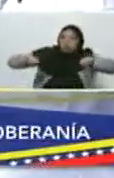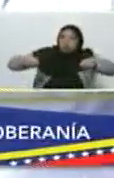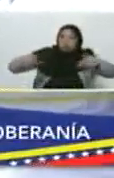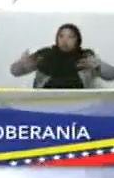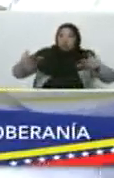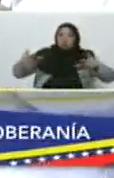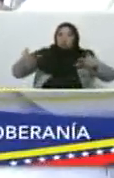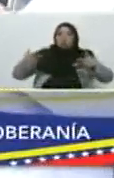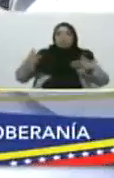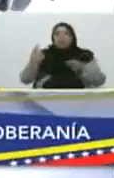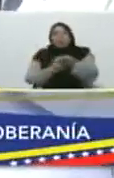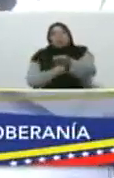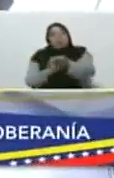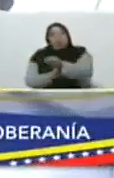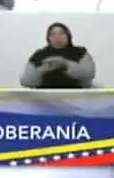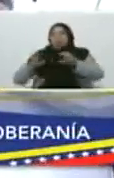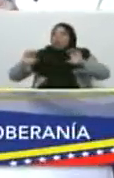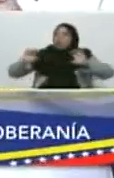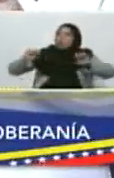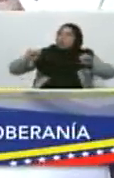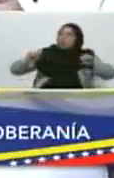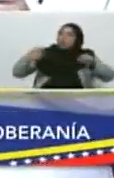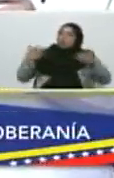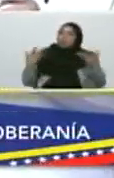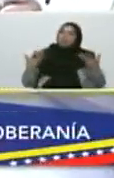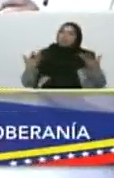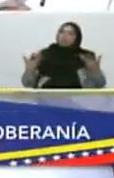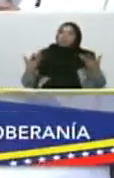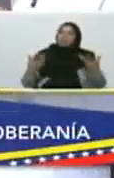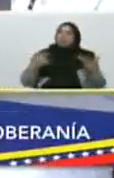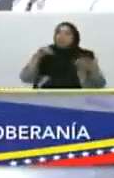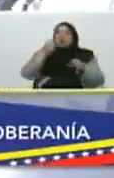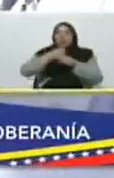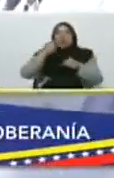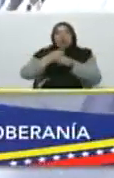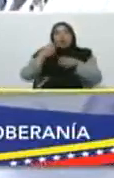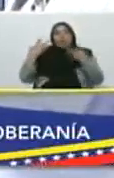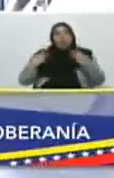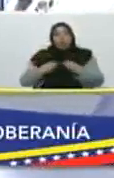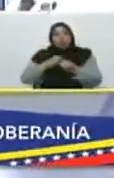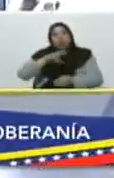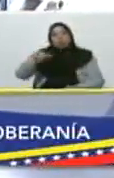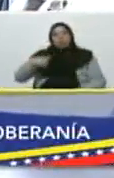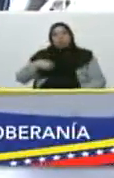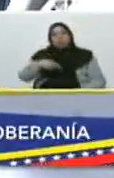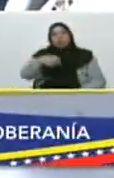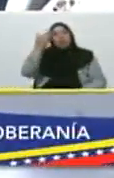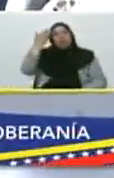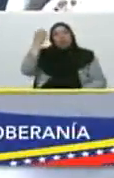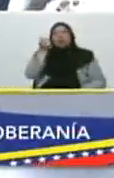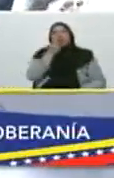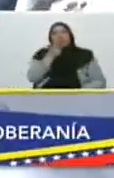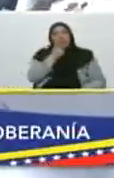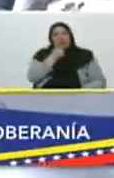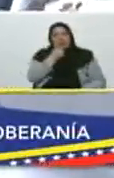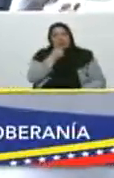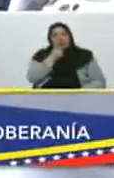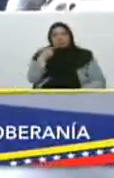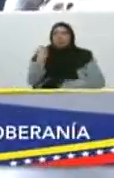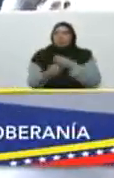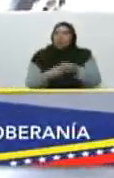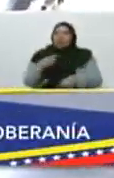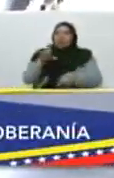Motorizados, mis hermanos motorizados y motorizadas, estamos trabajando para ustedes, miren qué belleza lo que hace